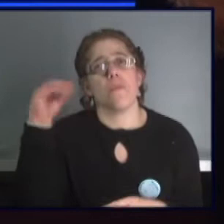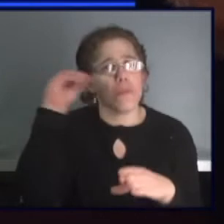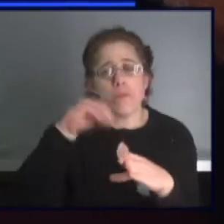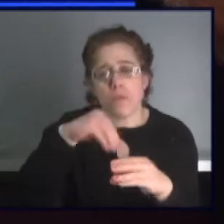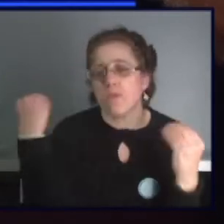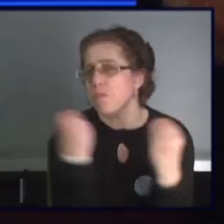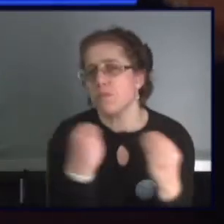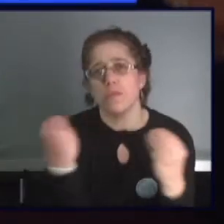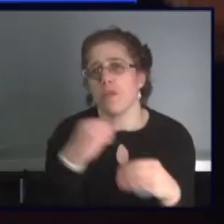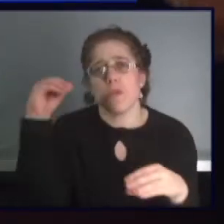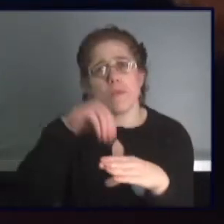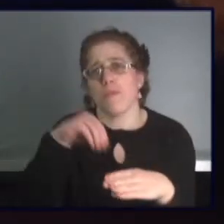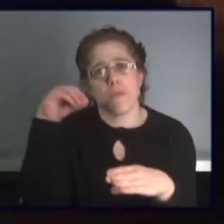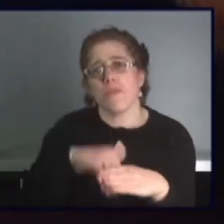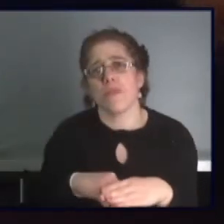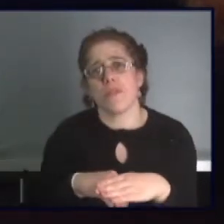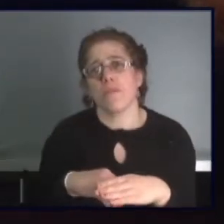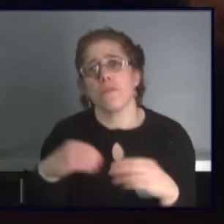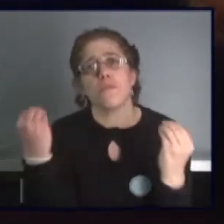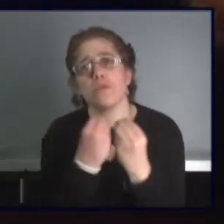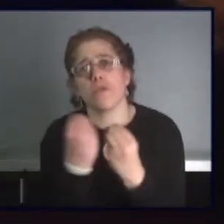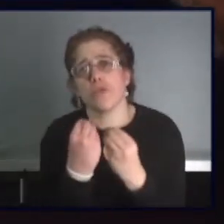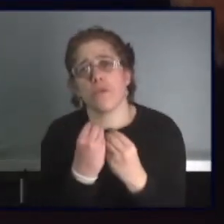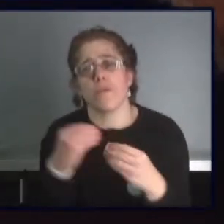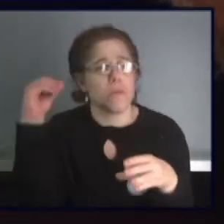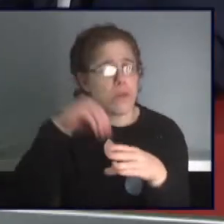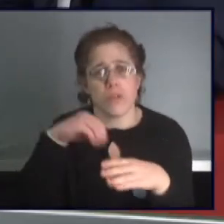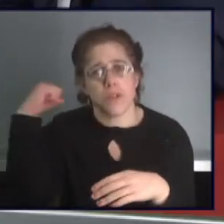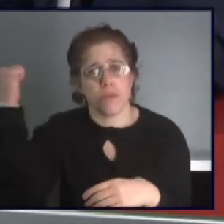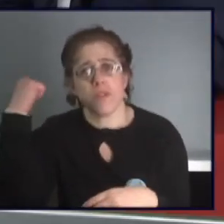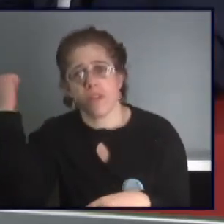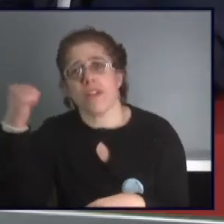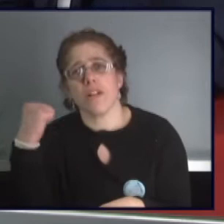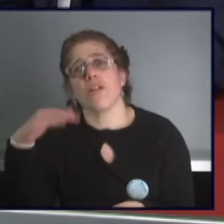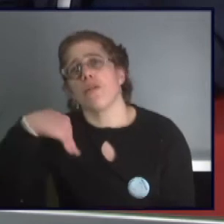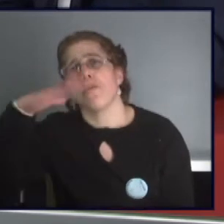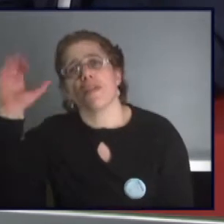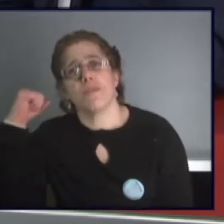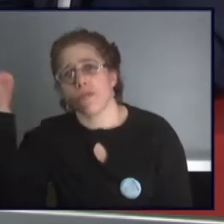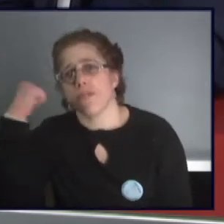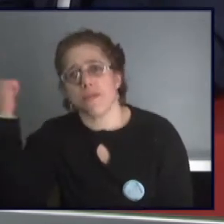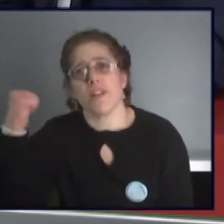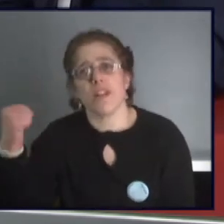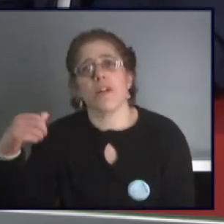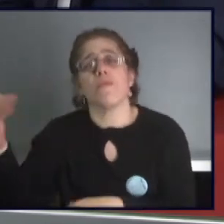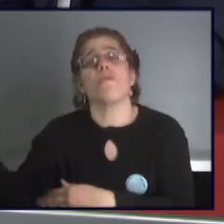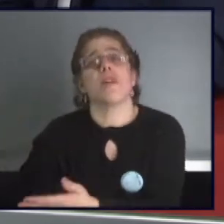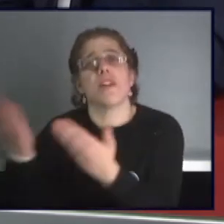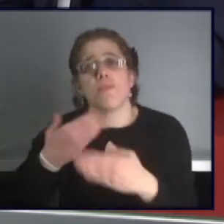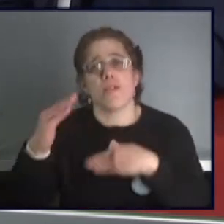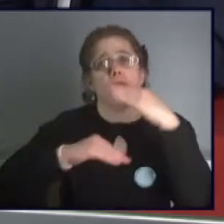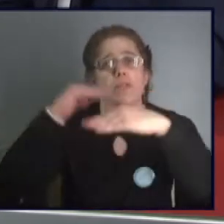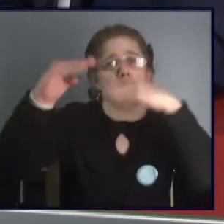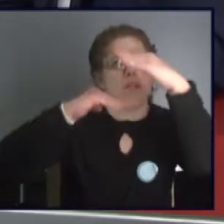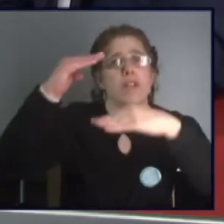no es la mayoría pero es una cantidad de votos muy muy importante y lo más importante nos venimos desarrollando en la argentina profunda